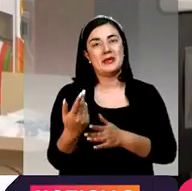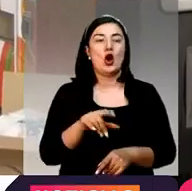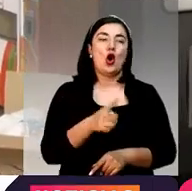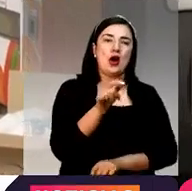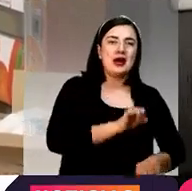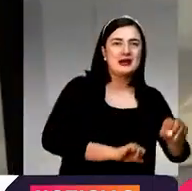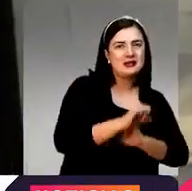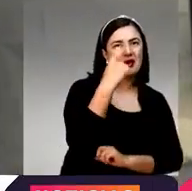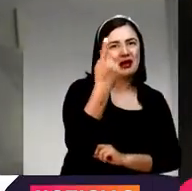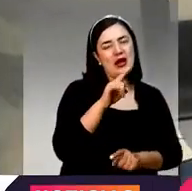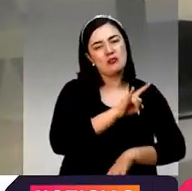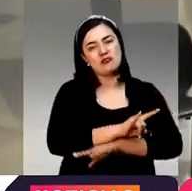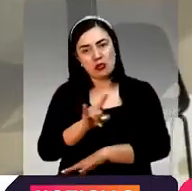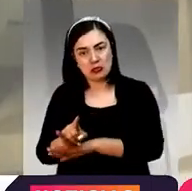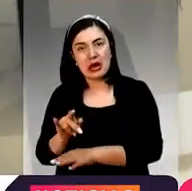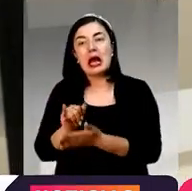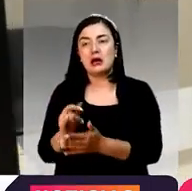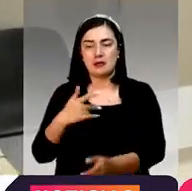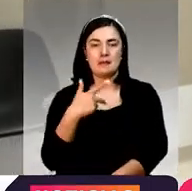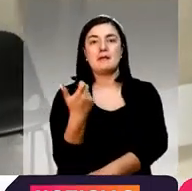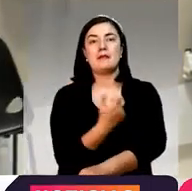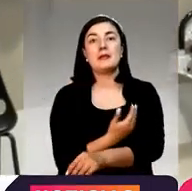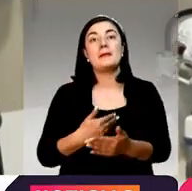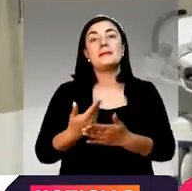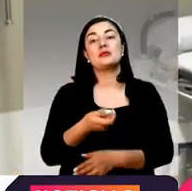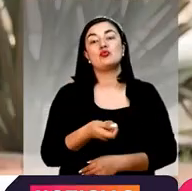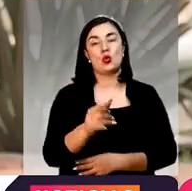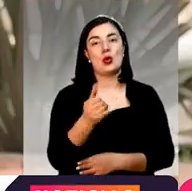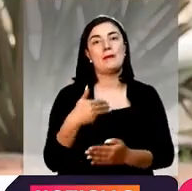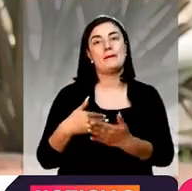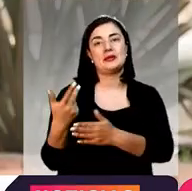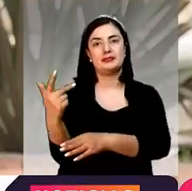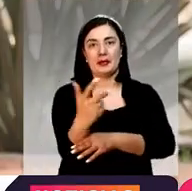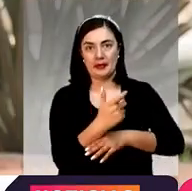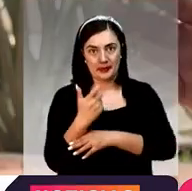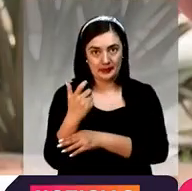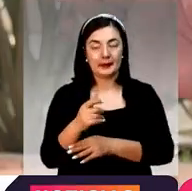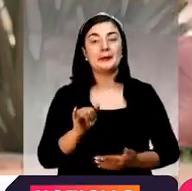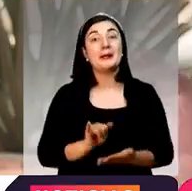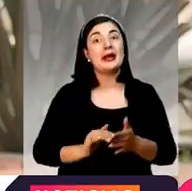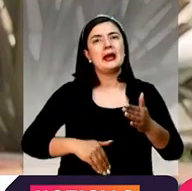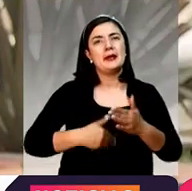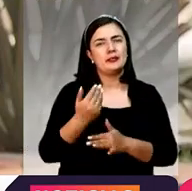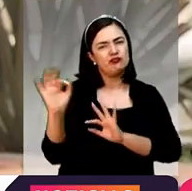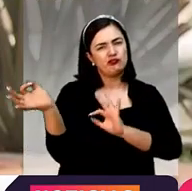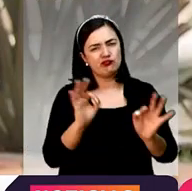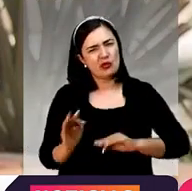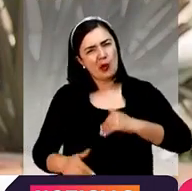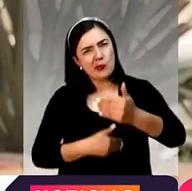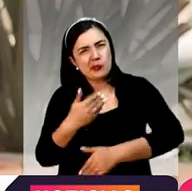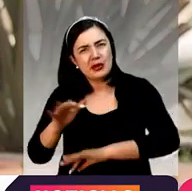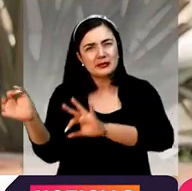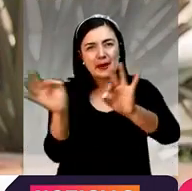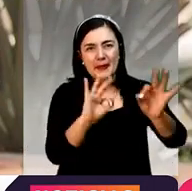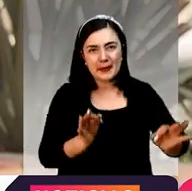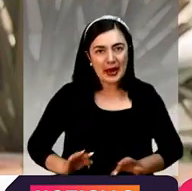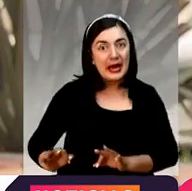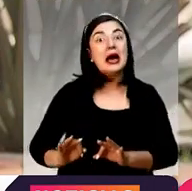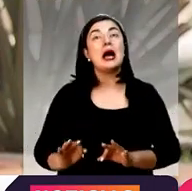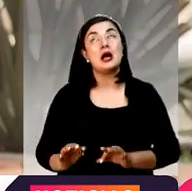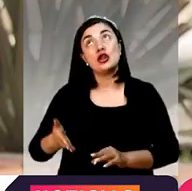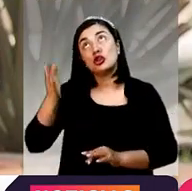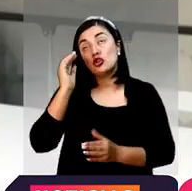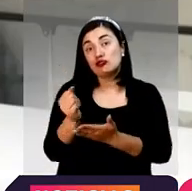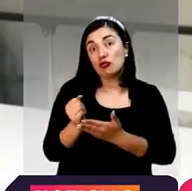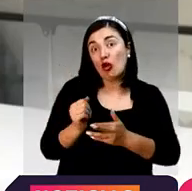seguridad, que contará con inmunización a partir de este jueves. Es el inicio de todo ese proceso en el que, si Dios permite, vamos a salir